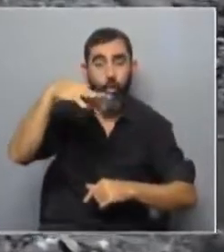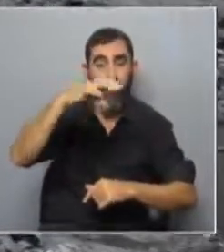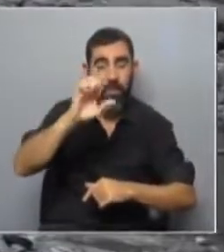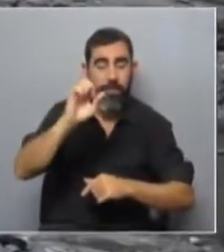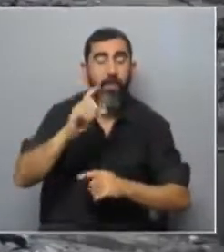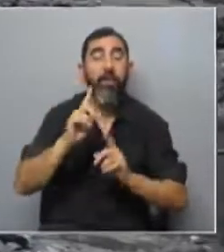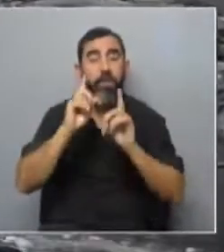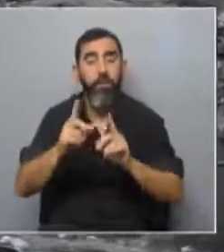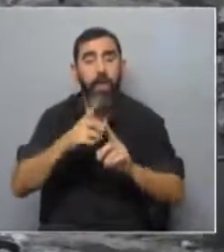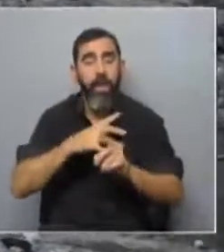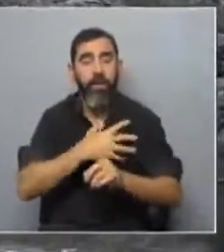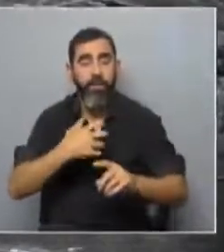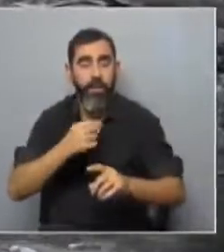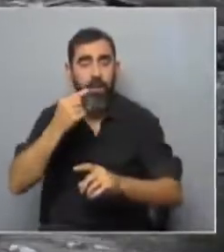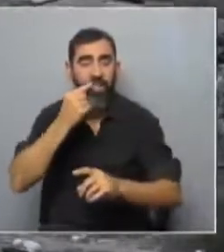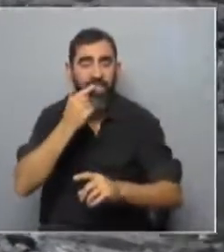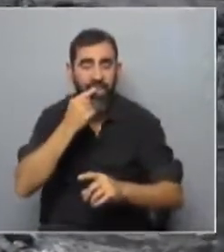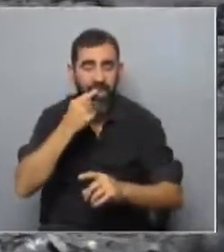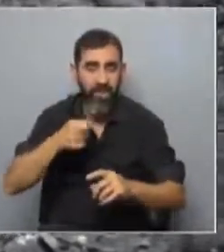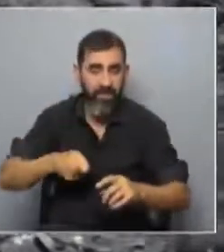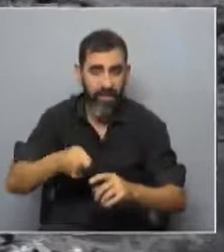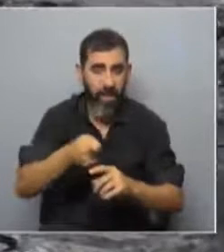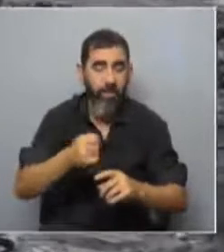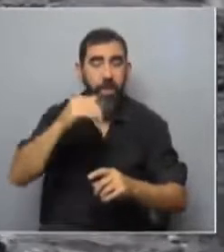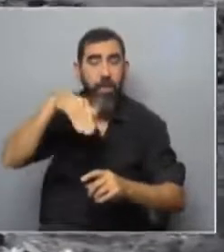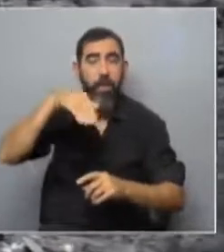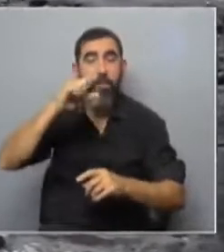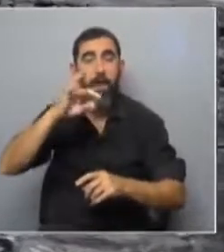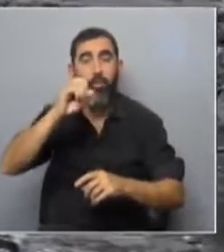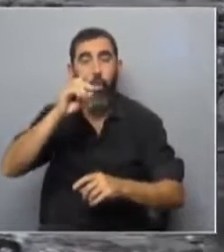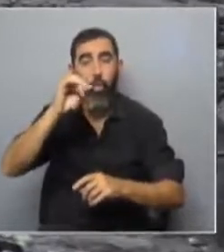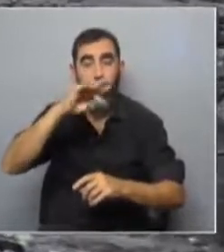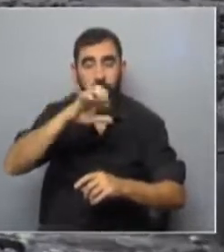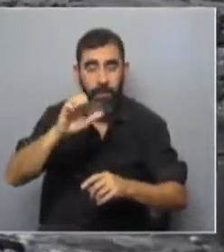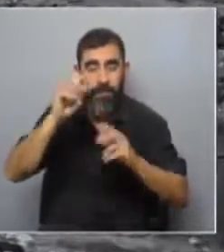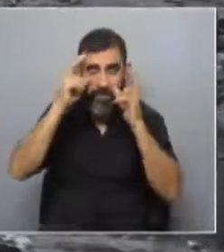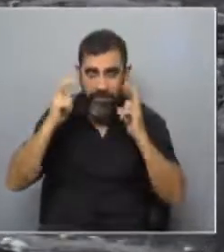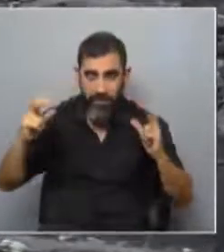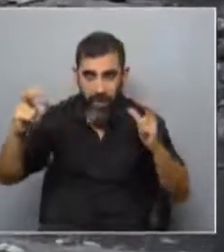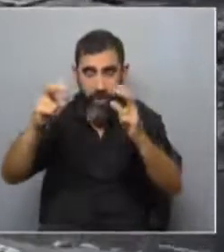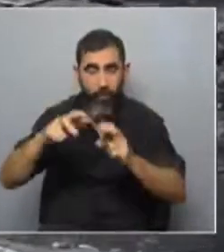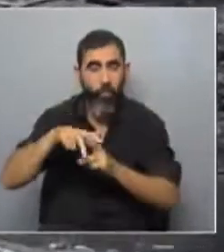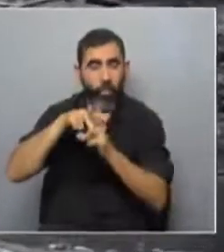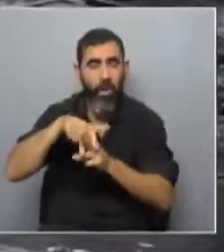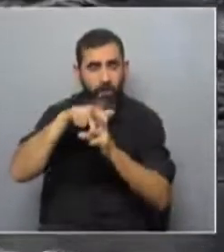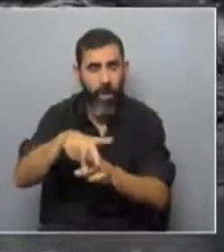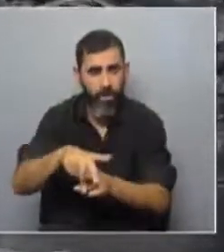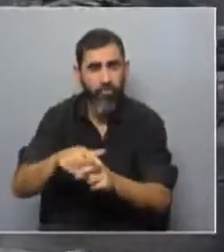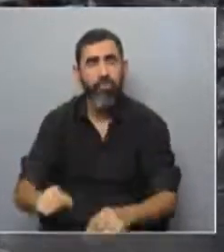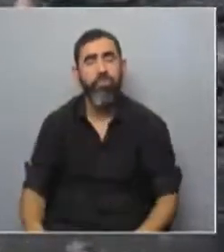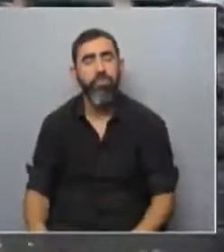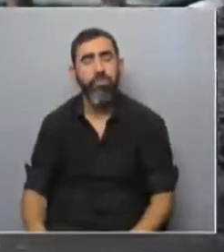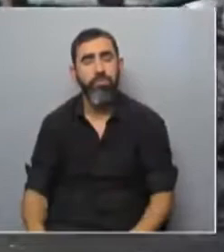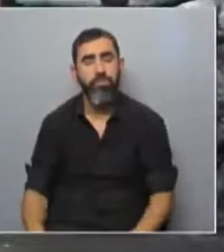Pero después tenemos el tigre de diente de sable, tenemos mastodontes, tenemos ciervos, tenemos caballos y ¿qué más hemos